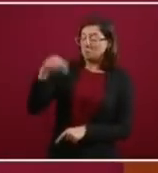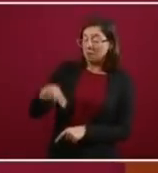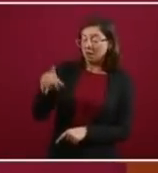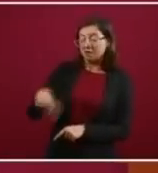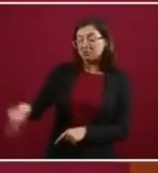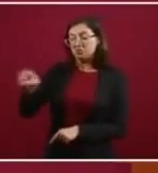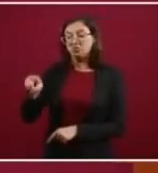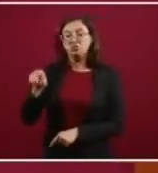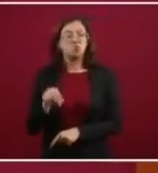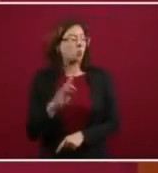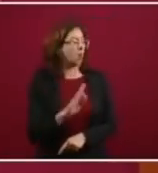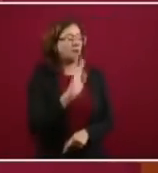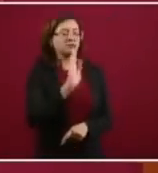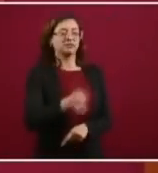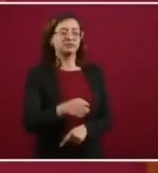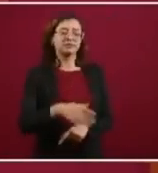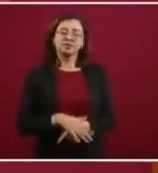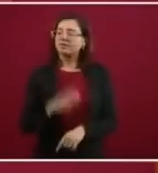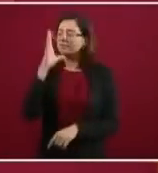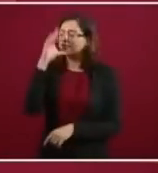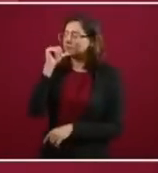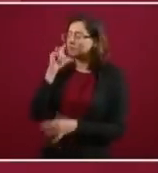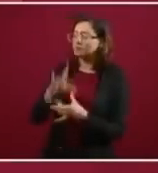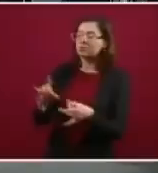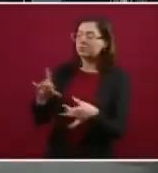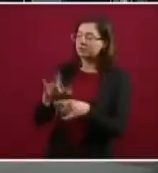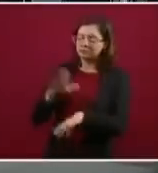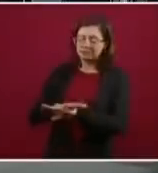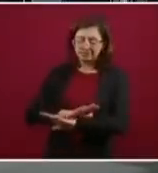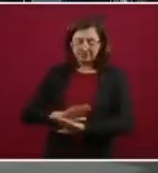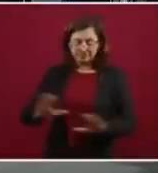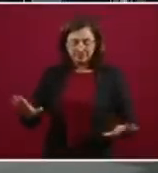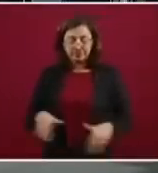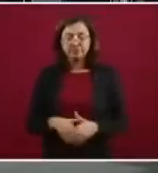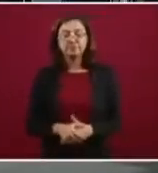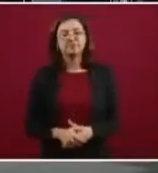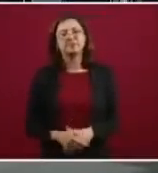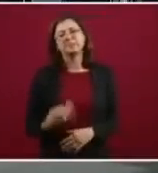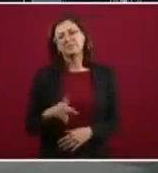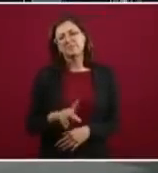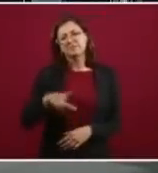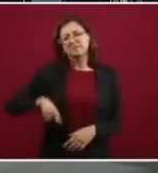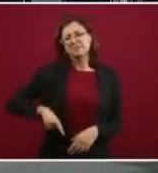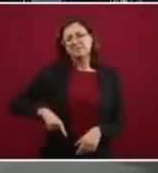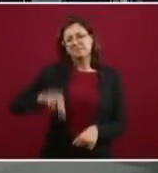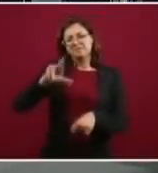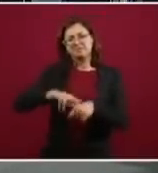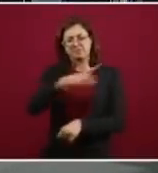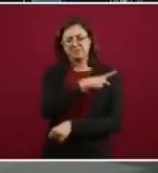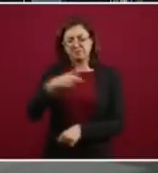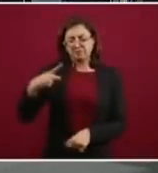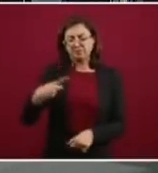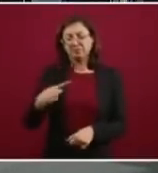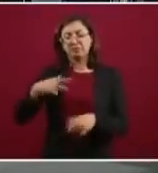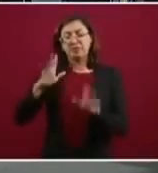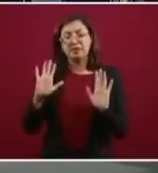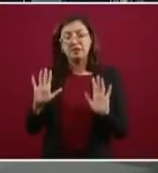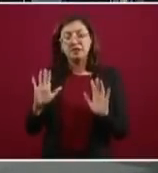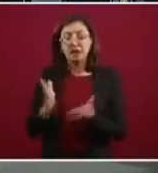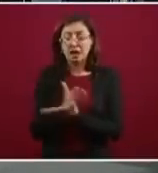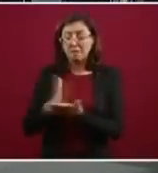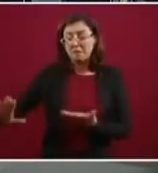No puedo hablar más. Pero los gobernadores no tendrían que actuar como jefes de gobierno. Sí, más pero que eso como depende de cada quien.